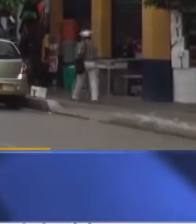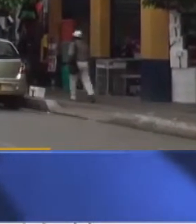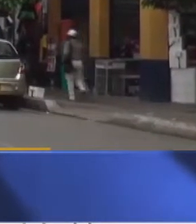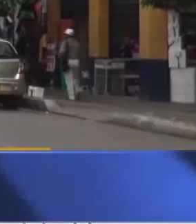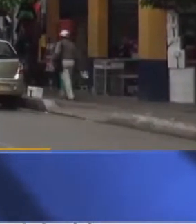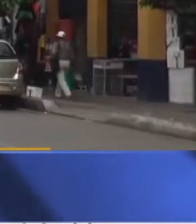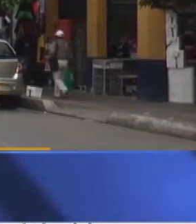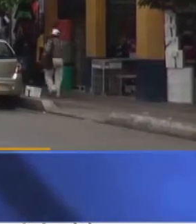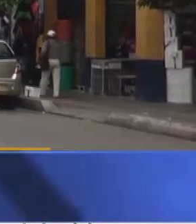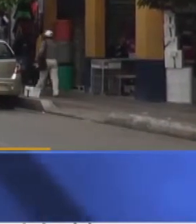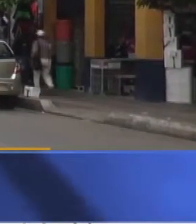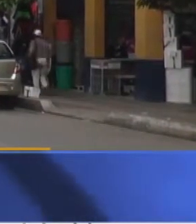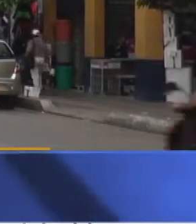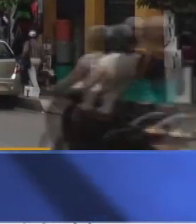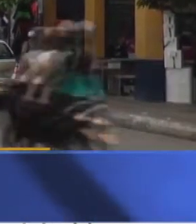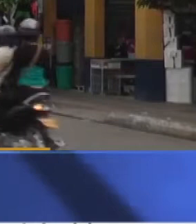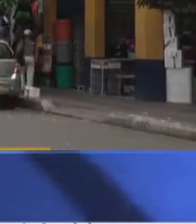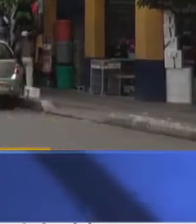Ya regresamos.